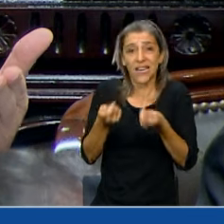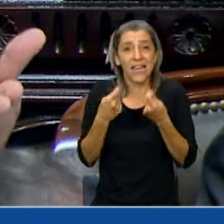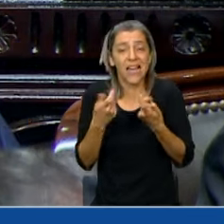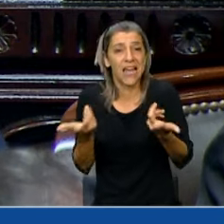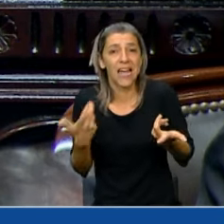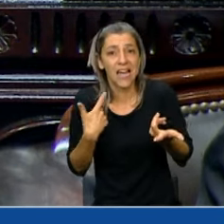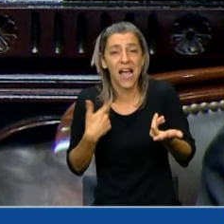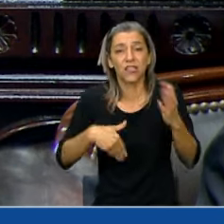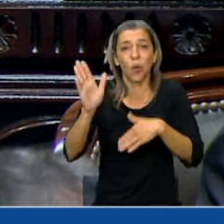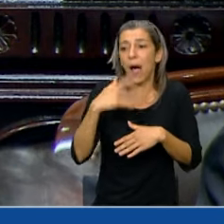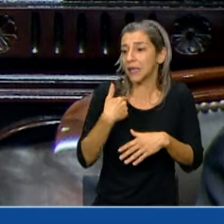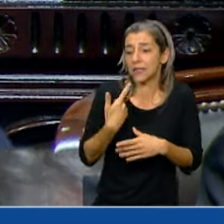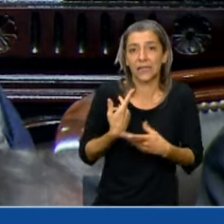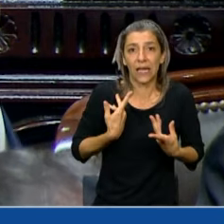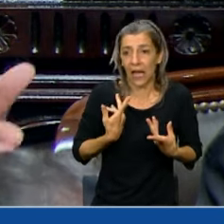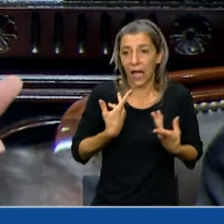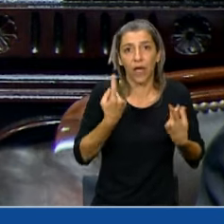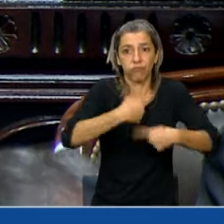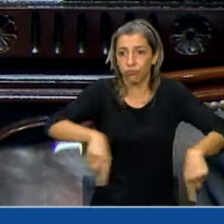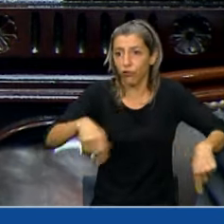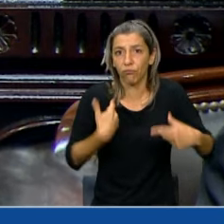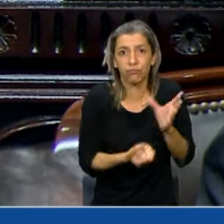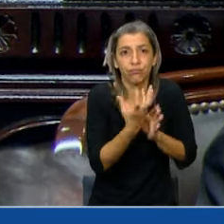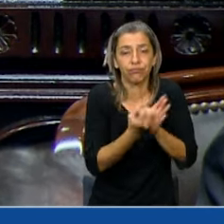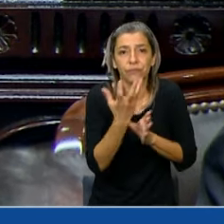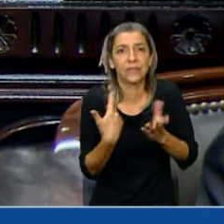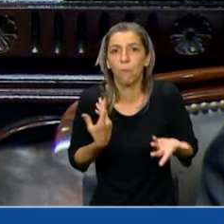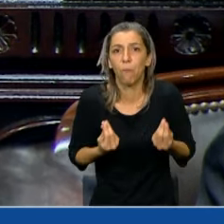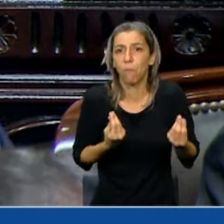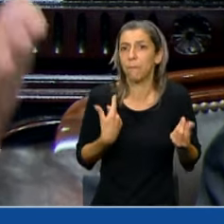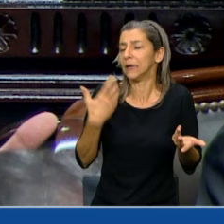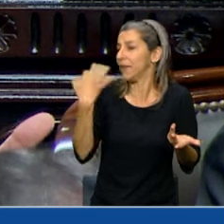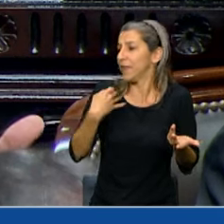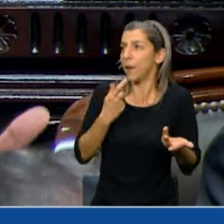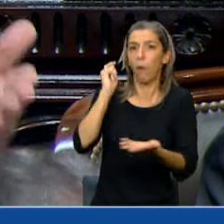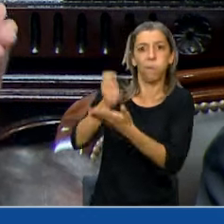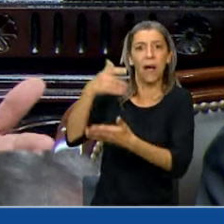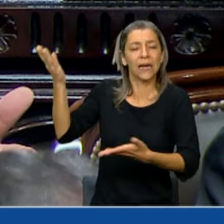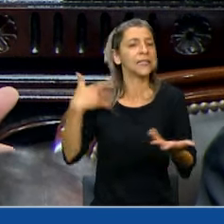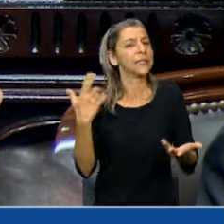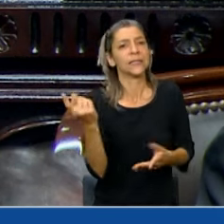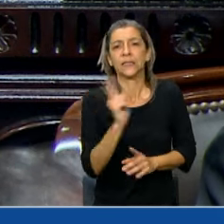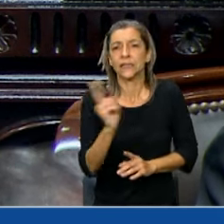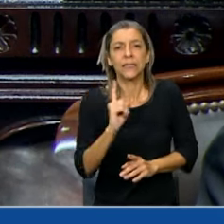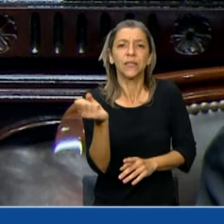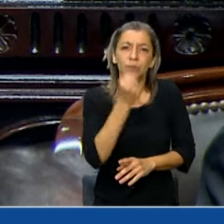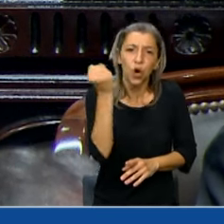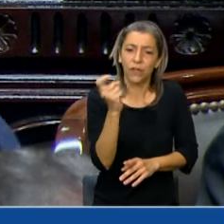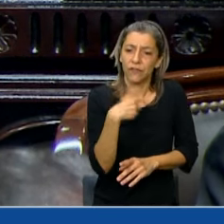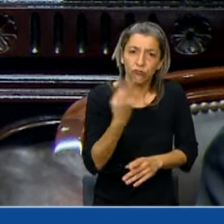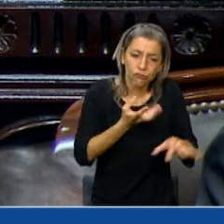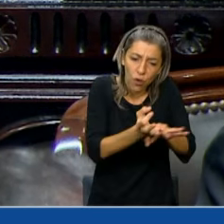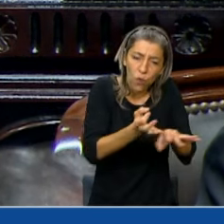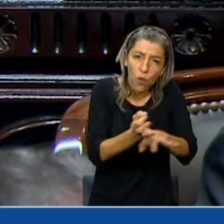300 y eso en el mundo moderno es Innovación ciencia y tecnología con un pueblo educado y bien nutrido y